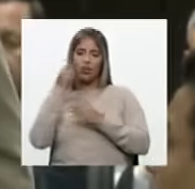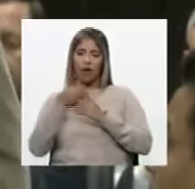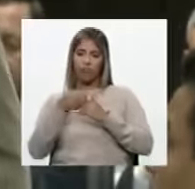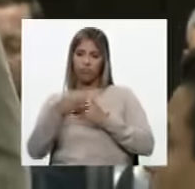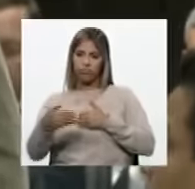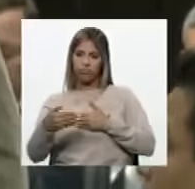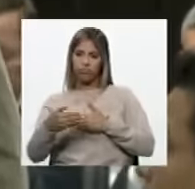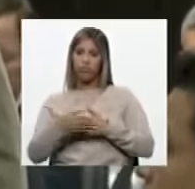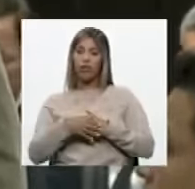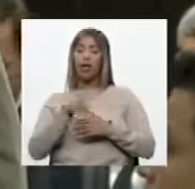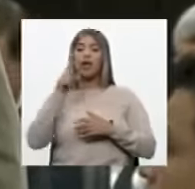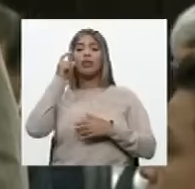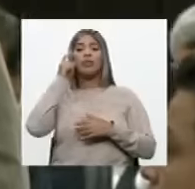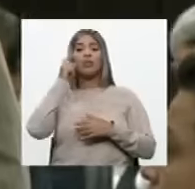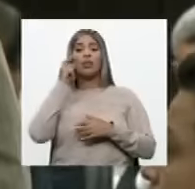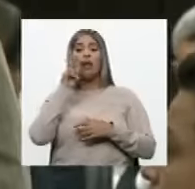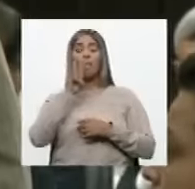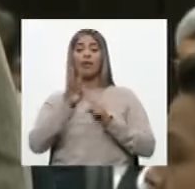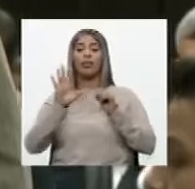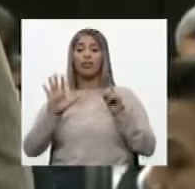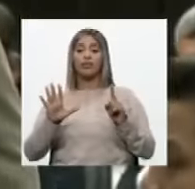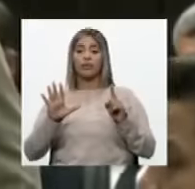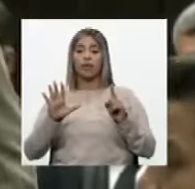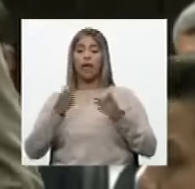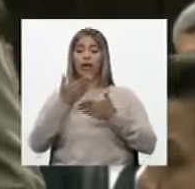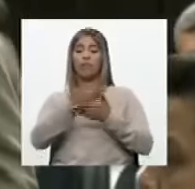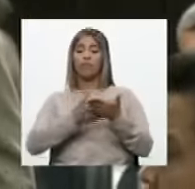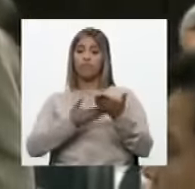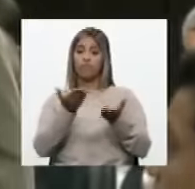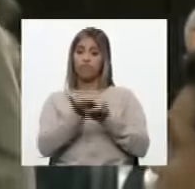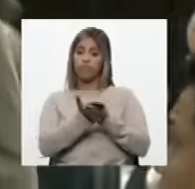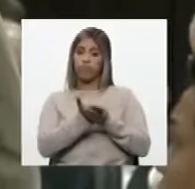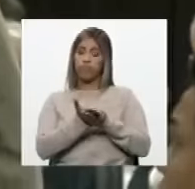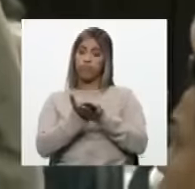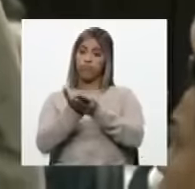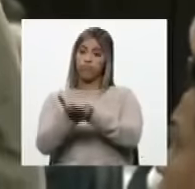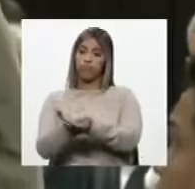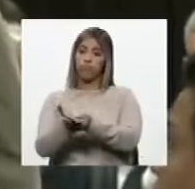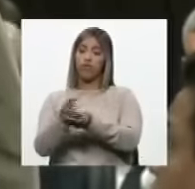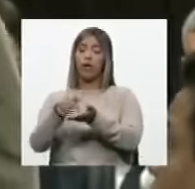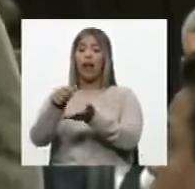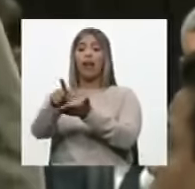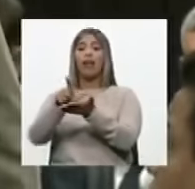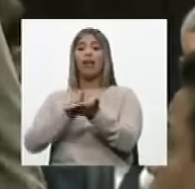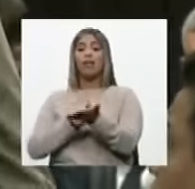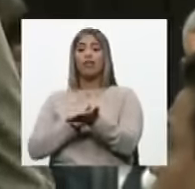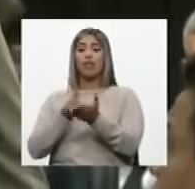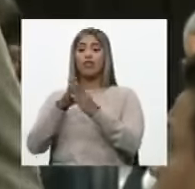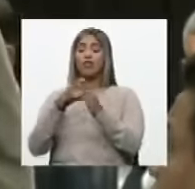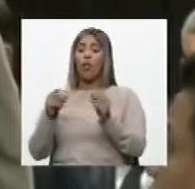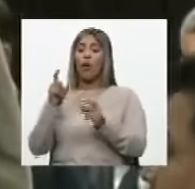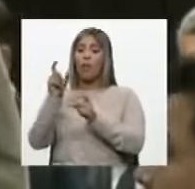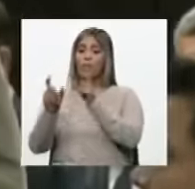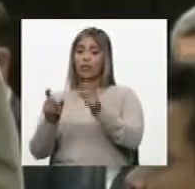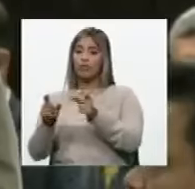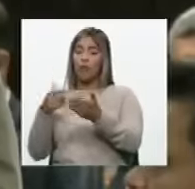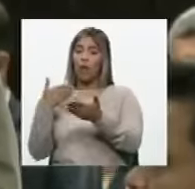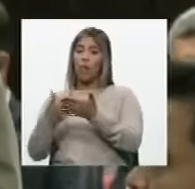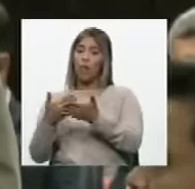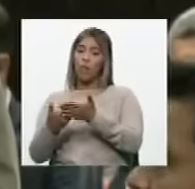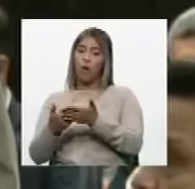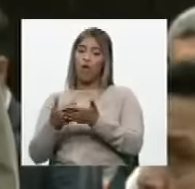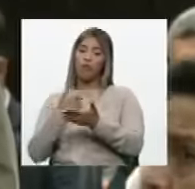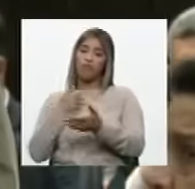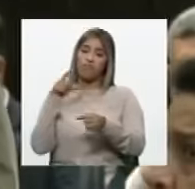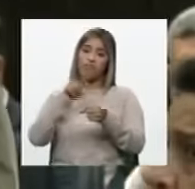26 vamos a presentar la lista de los que ya finalmente se hayan postulado en los diarios de circulación nacional, en los